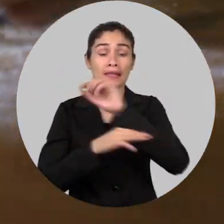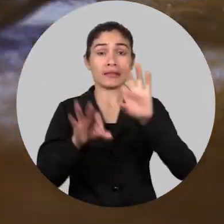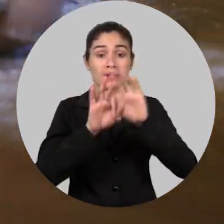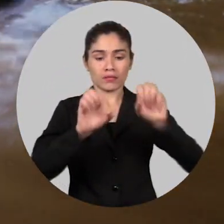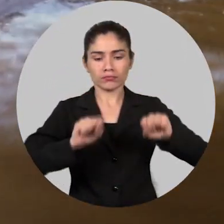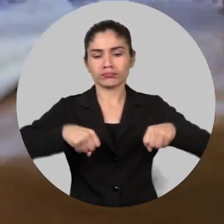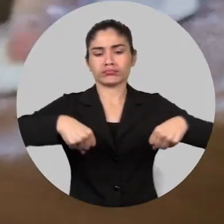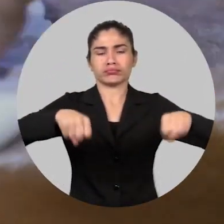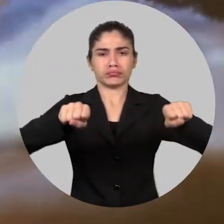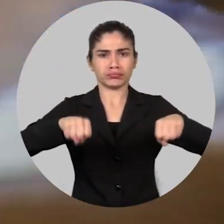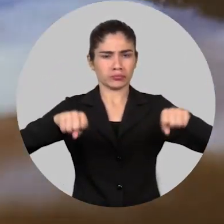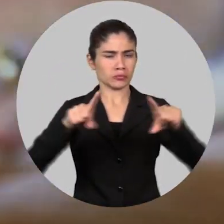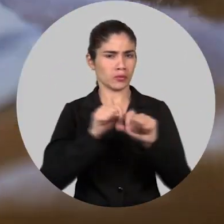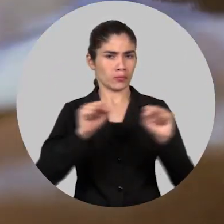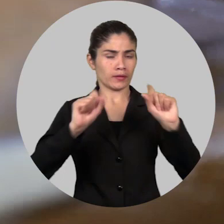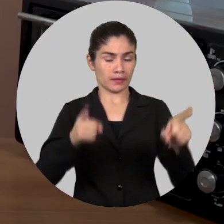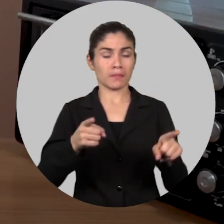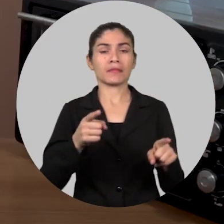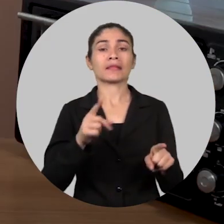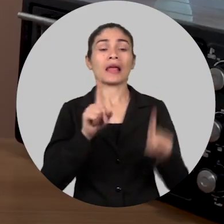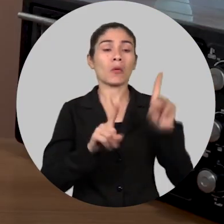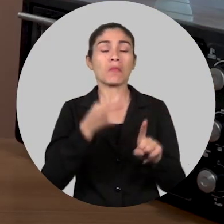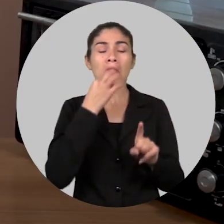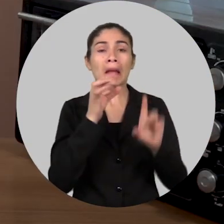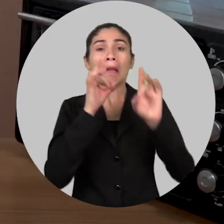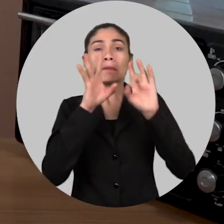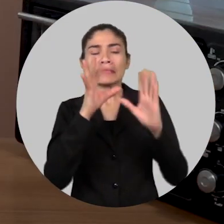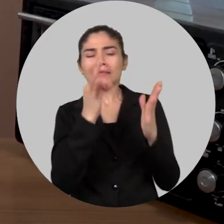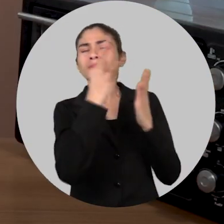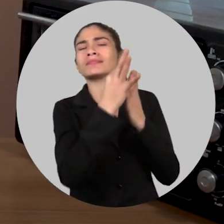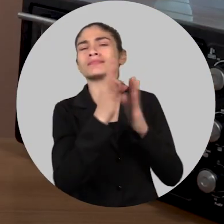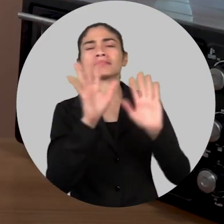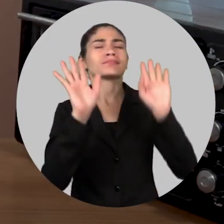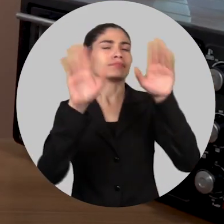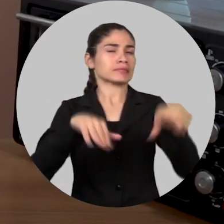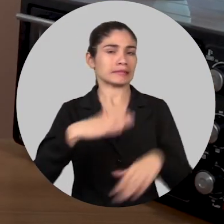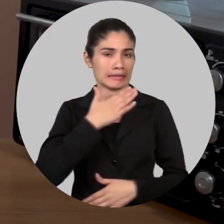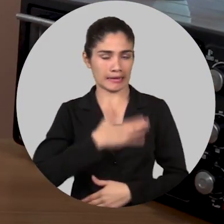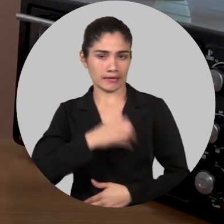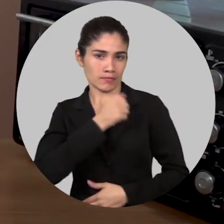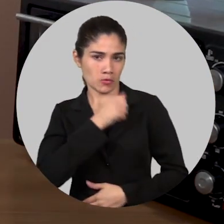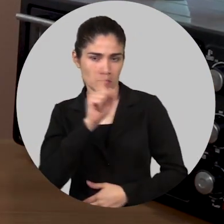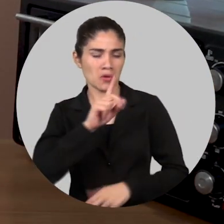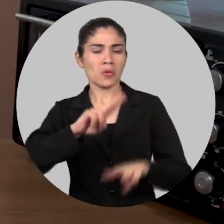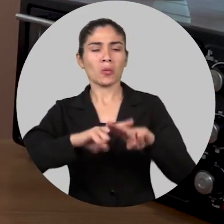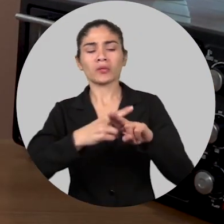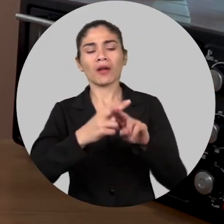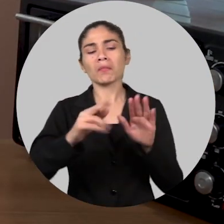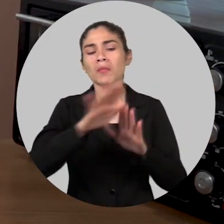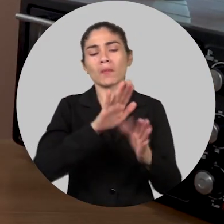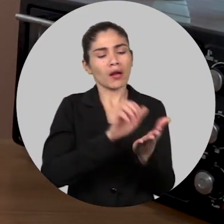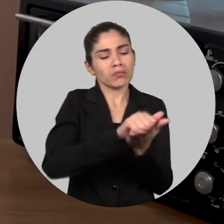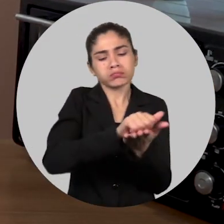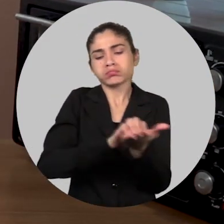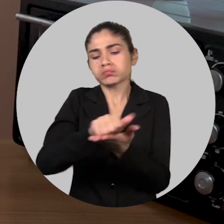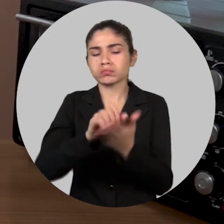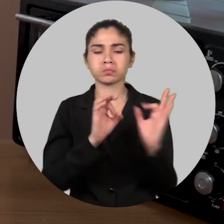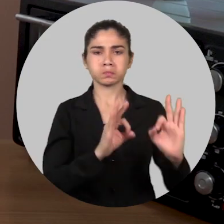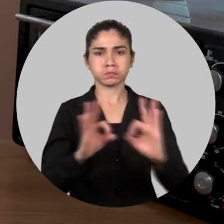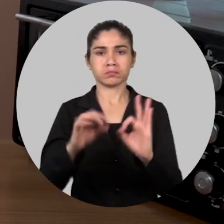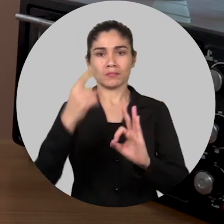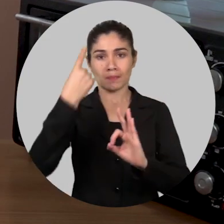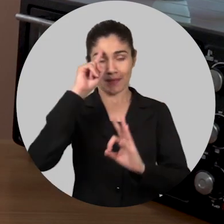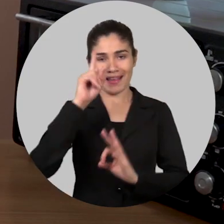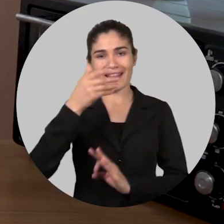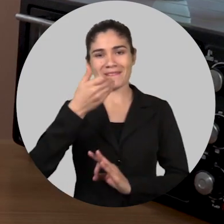señoras, con un palo de amasar. Si se le rompe, nada, no pasa nada. Se remienda